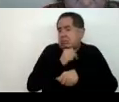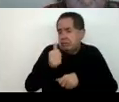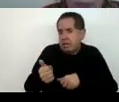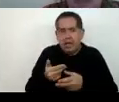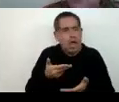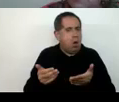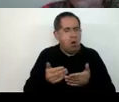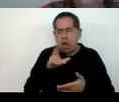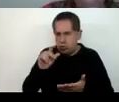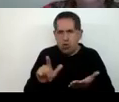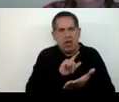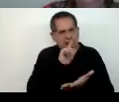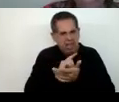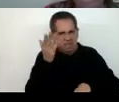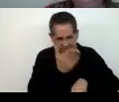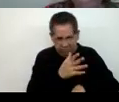¿no?